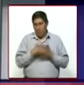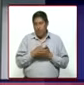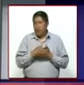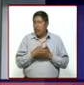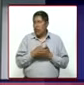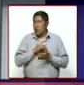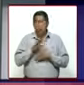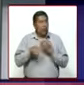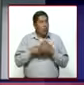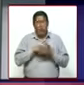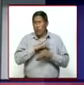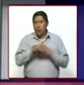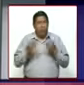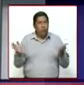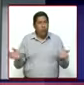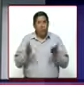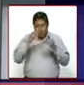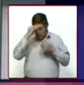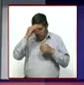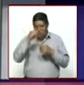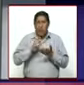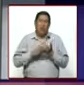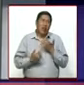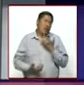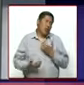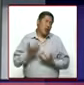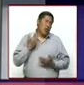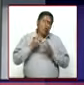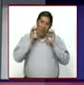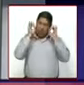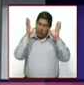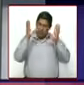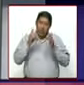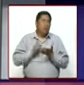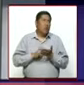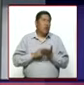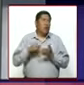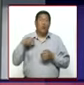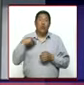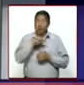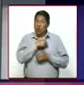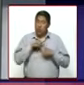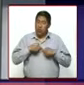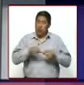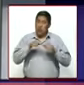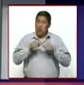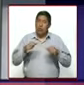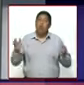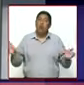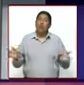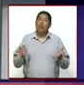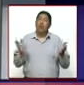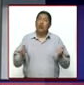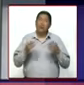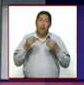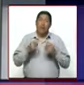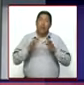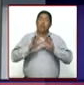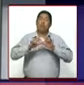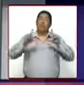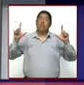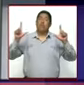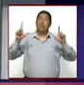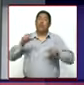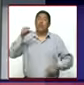todo. Todo provocado por el hombre, por estas quemas descontroladas. Por eso es que nosotros continuamos con la campaña y le dejamos en pantalla